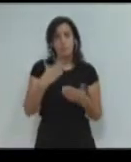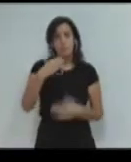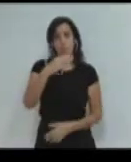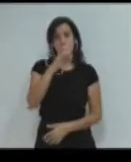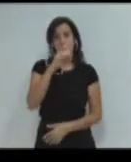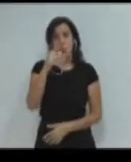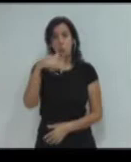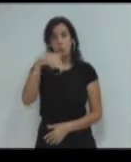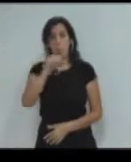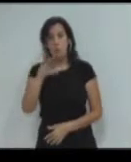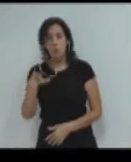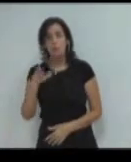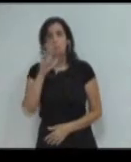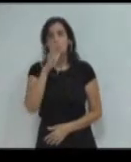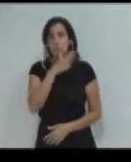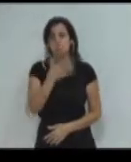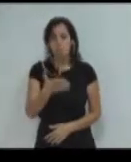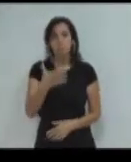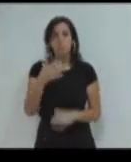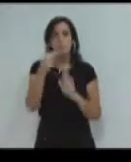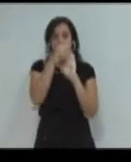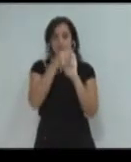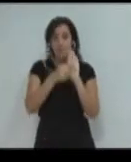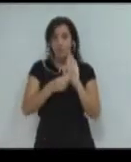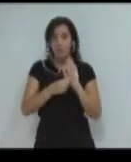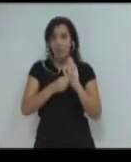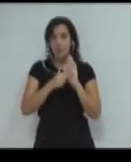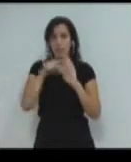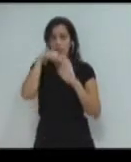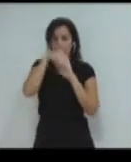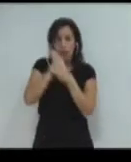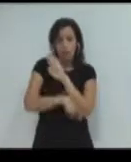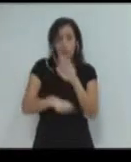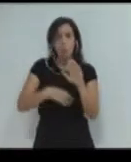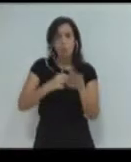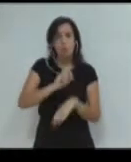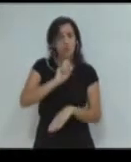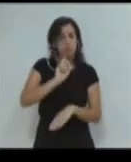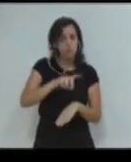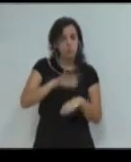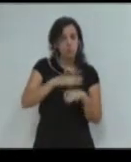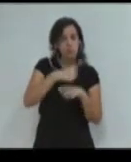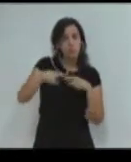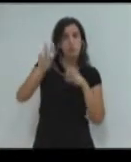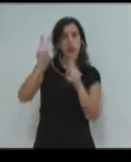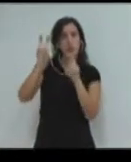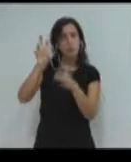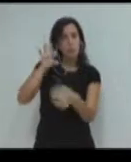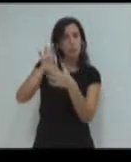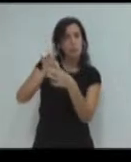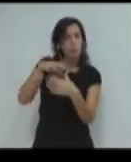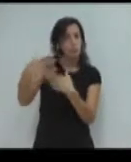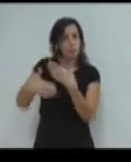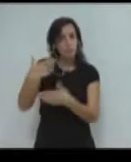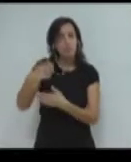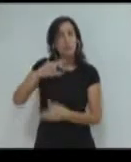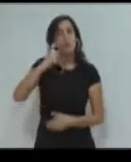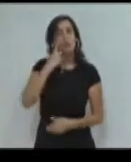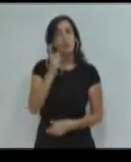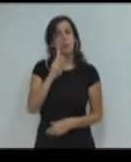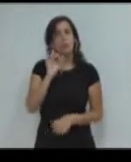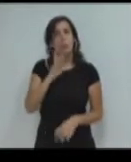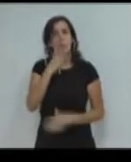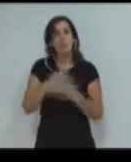¿no?, el índice de navegación que puede uno pinchar para que vaya directamente al capítulo que corresponde, no lo detecta como